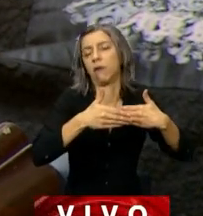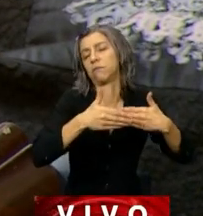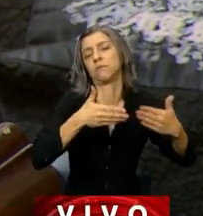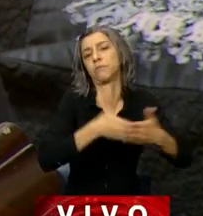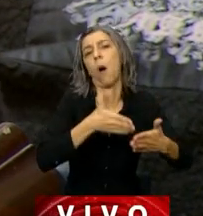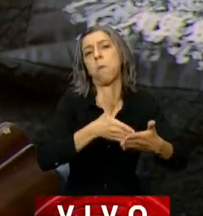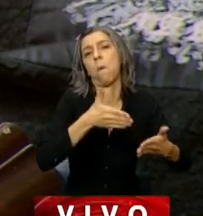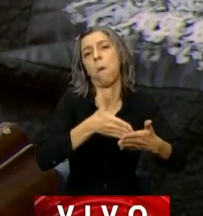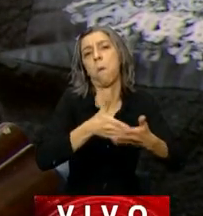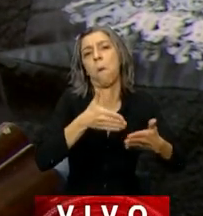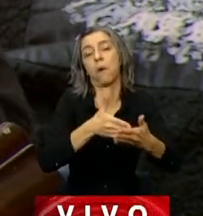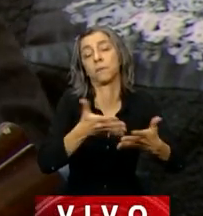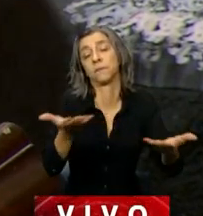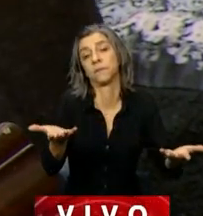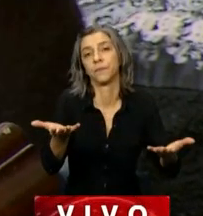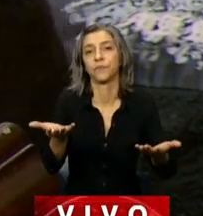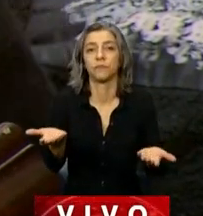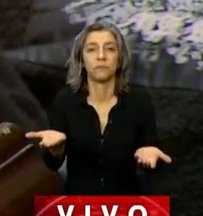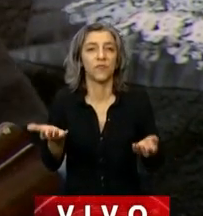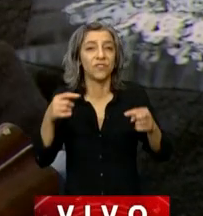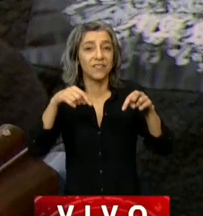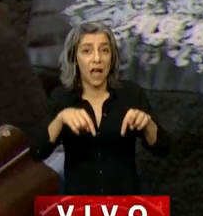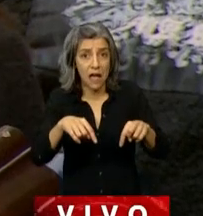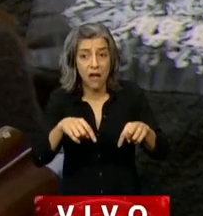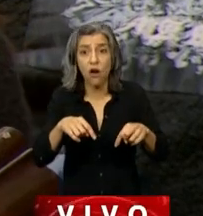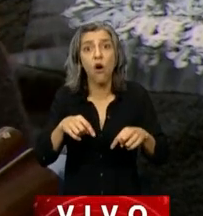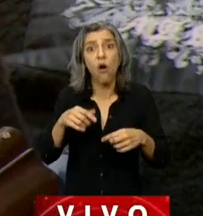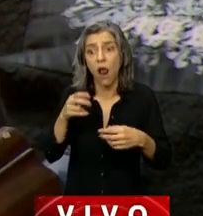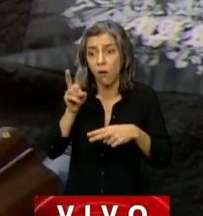de obstáculos. Ahora esto no, que no sé qué, que la comisión,